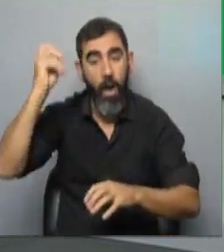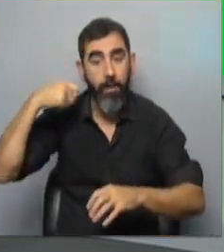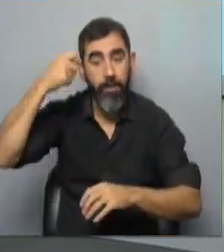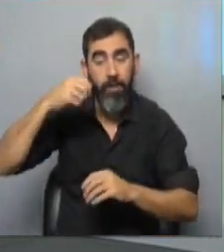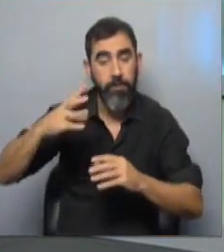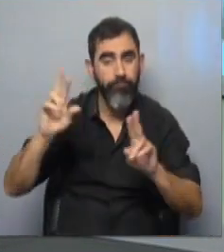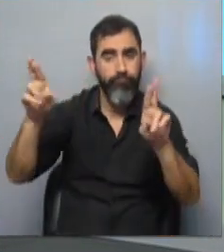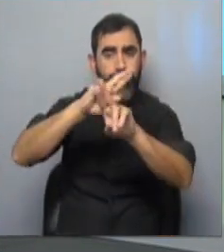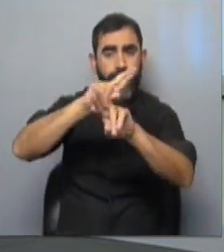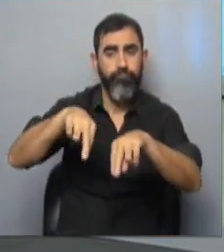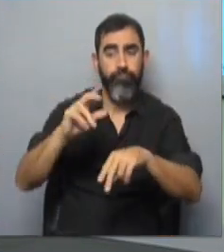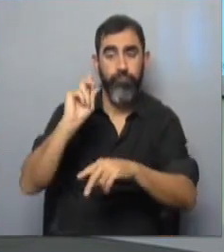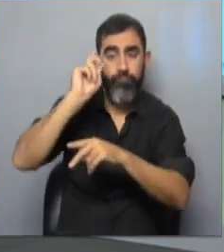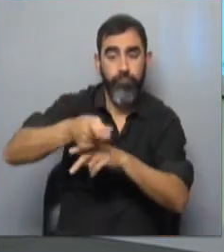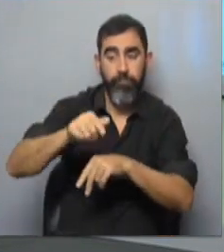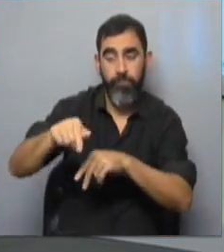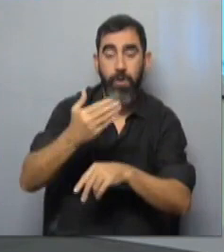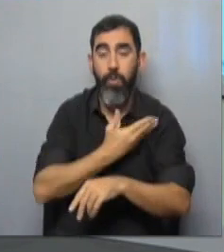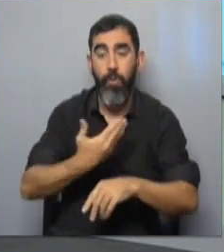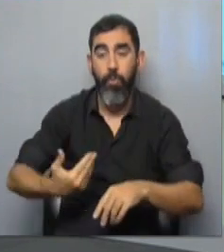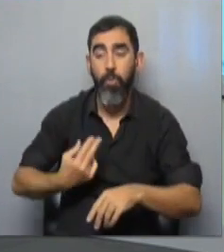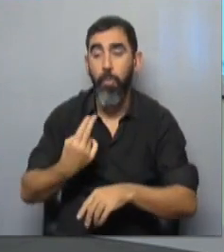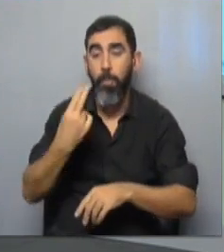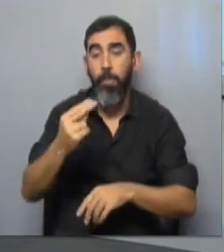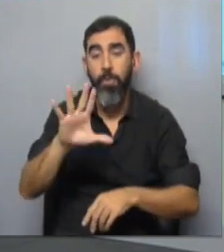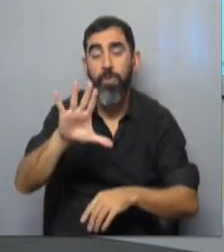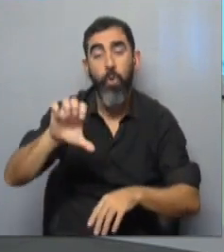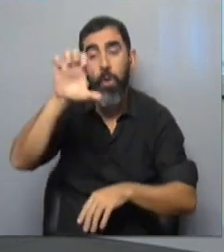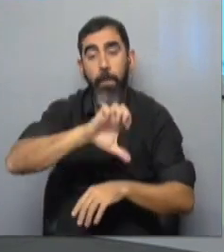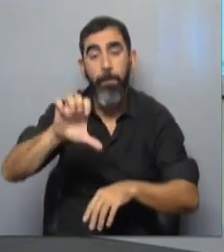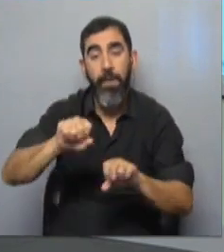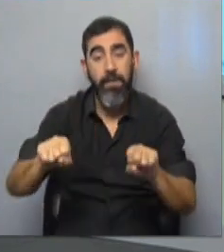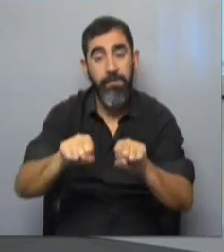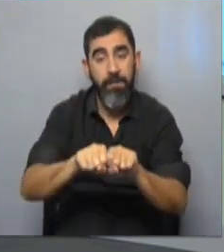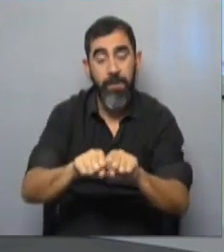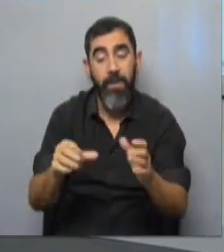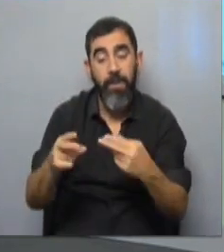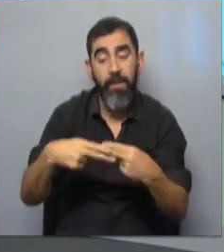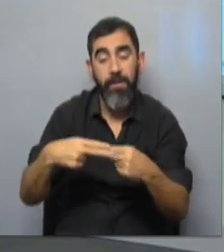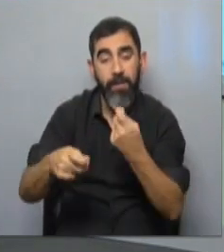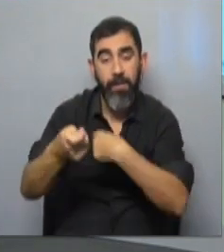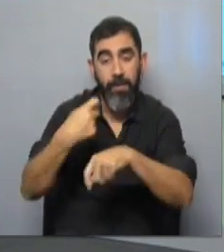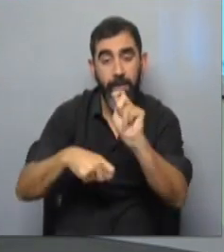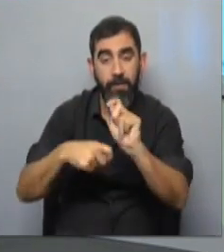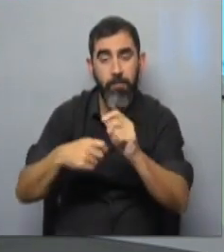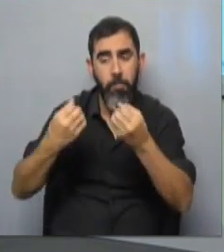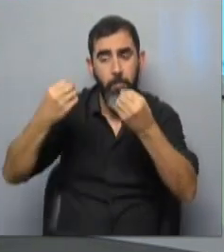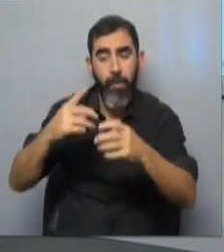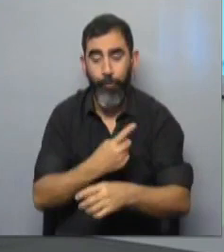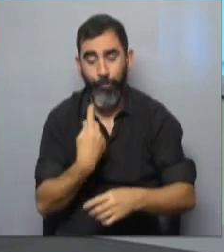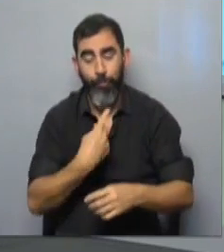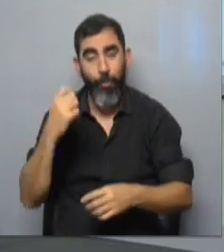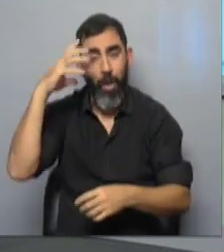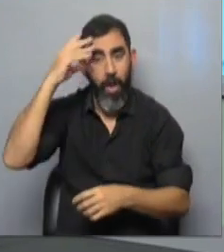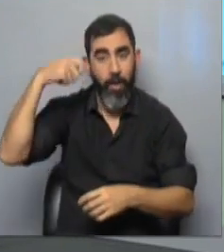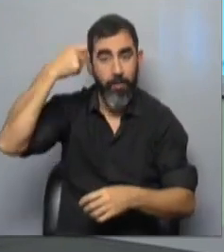expresó su rechazo a la decisión del gobierno de autorizar que 5 empresas de cable brinden servicios de internet, lo que implica la pérdida del monopolio de Antel,